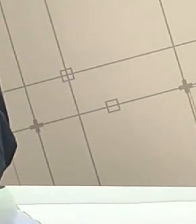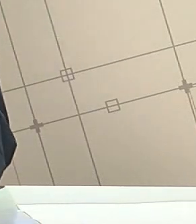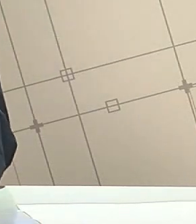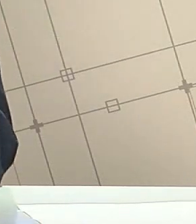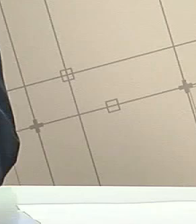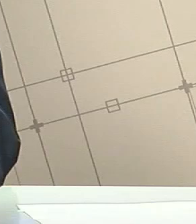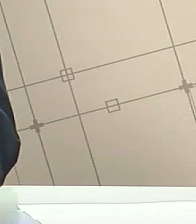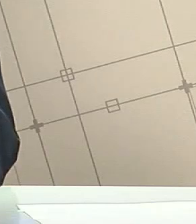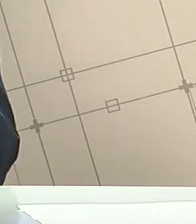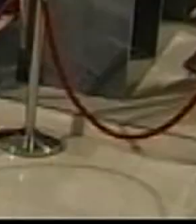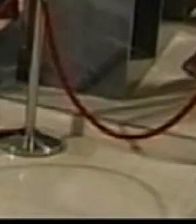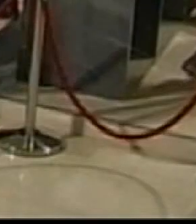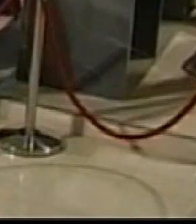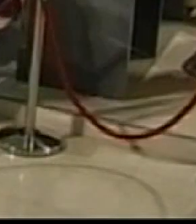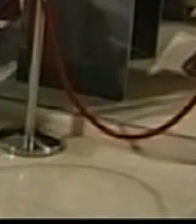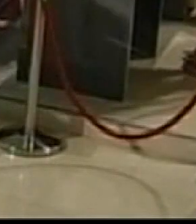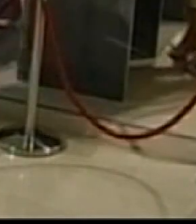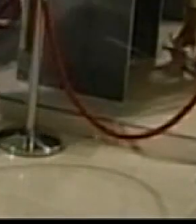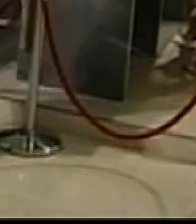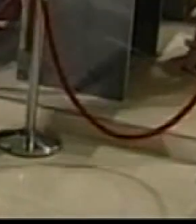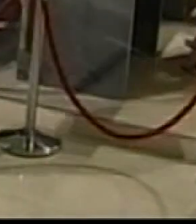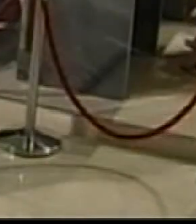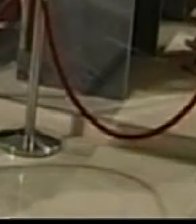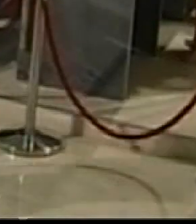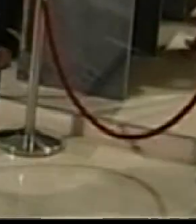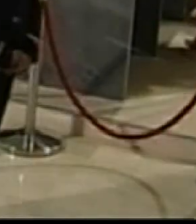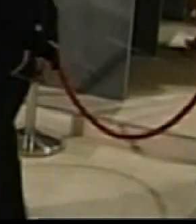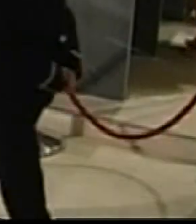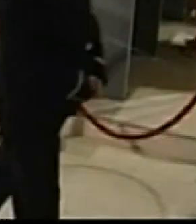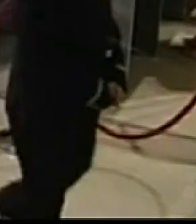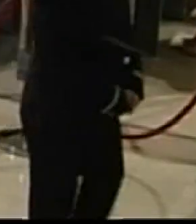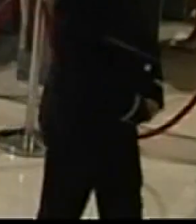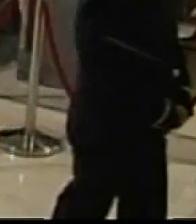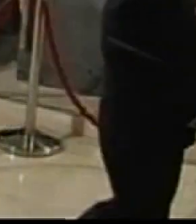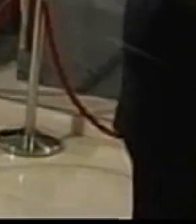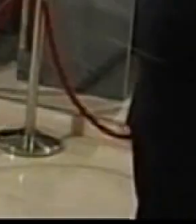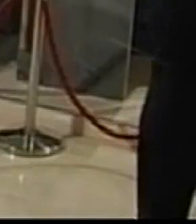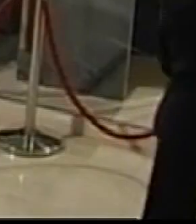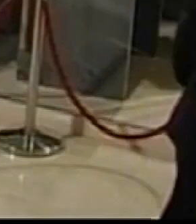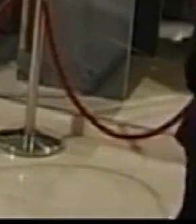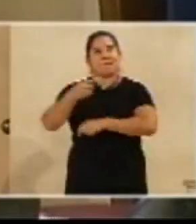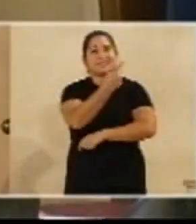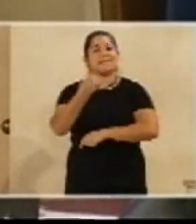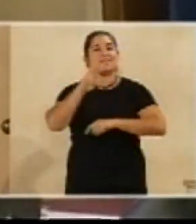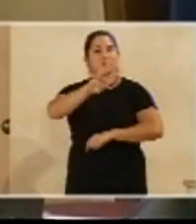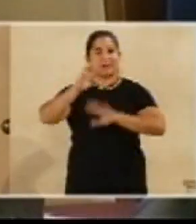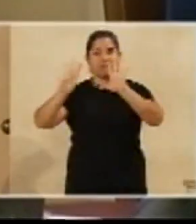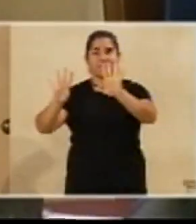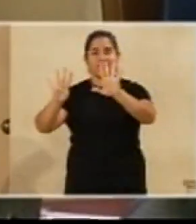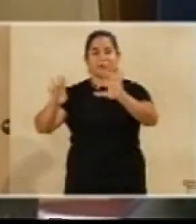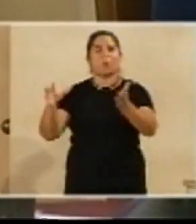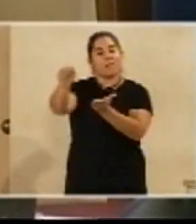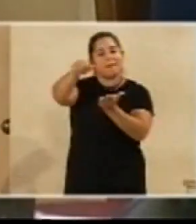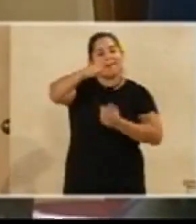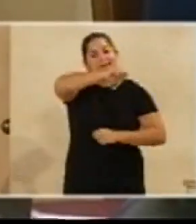propuesta era instar al Gobierno central a recuperar el programa llamado Vacaciones de la Tercera Edad, suspendido en 2020 por